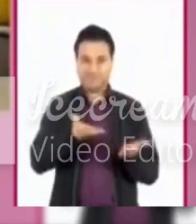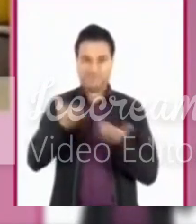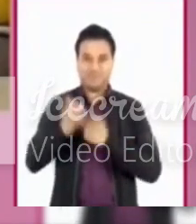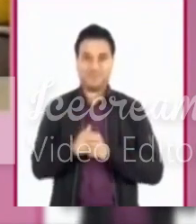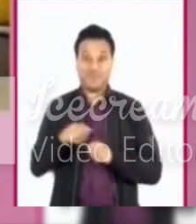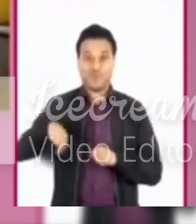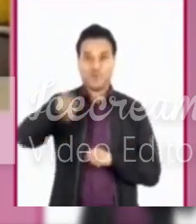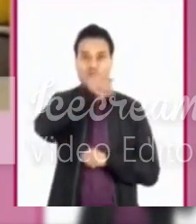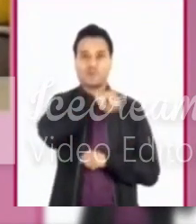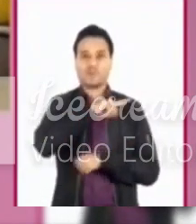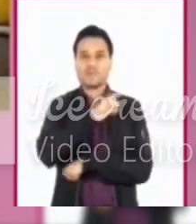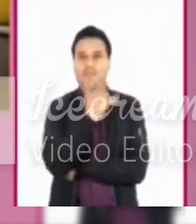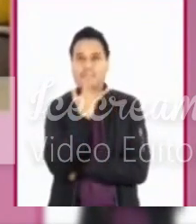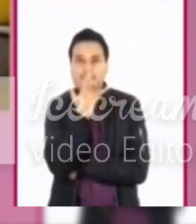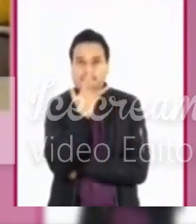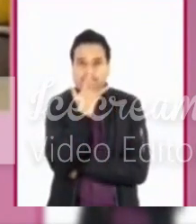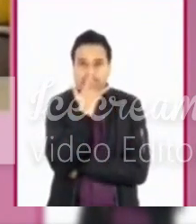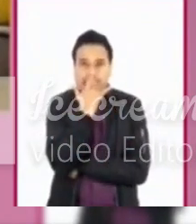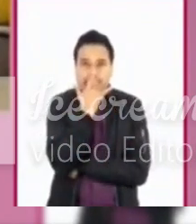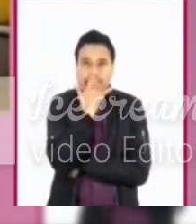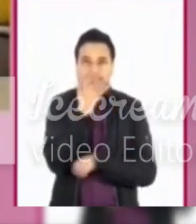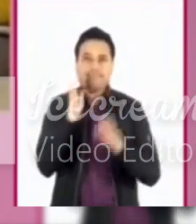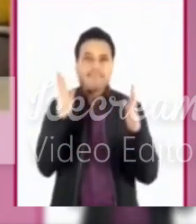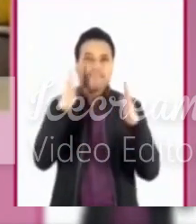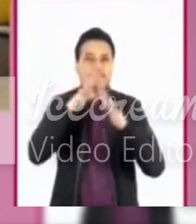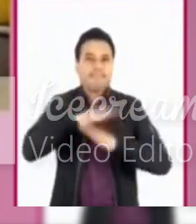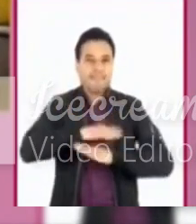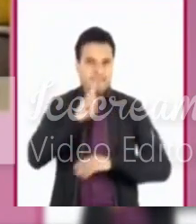Los demás vamos a observar.